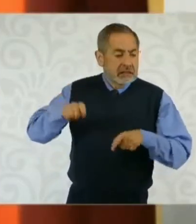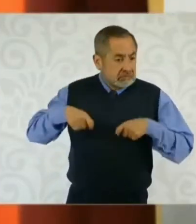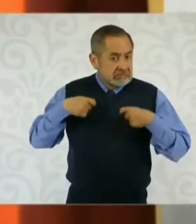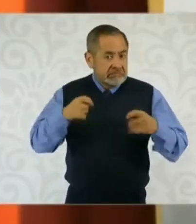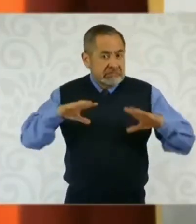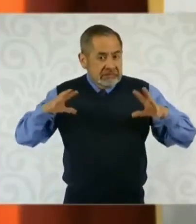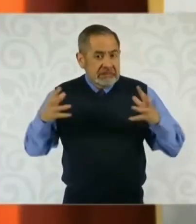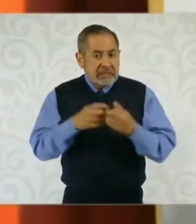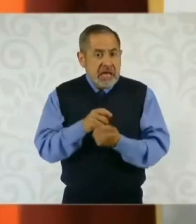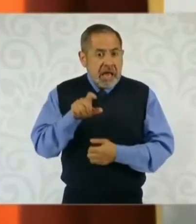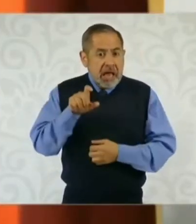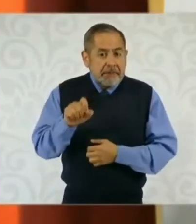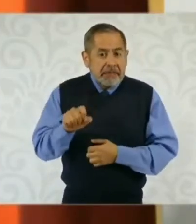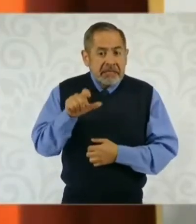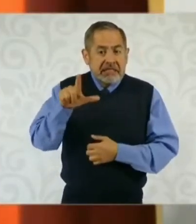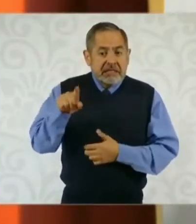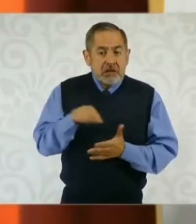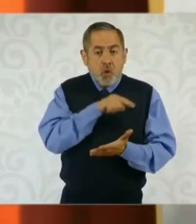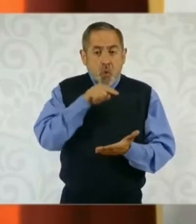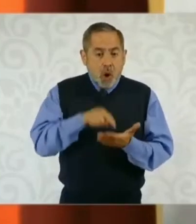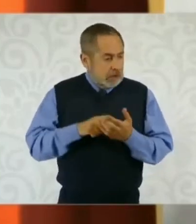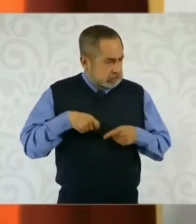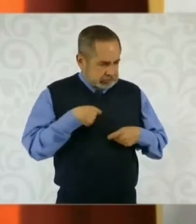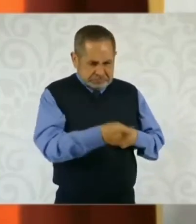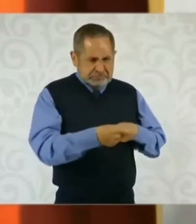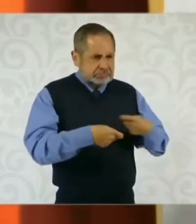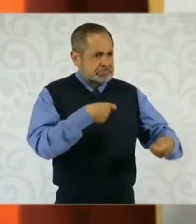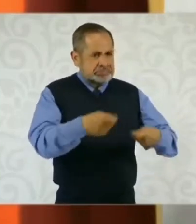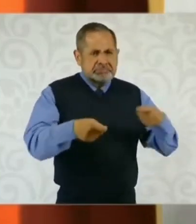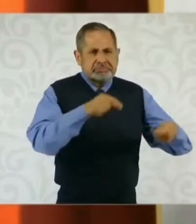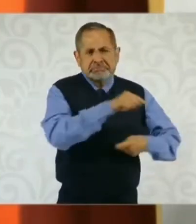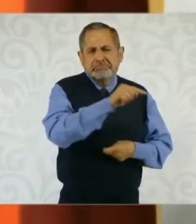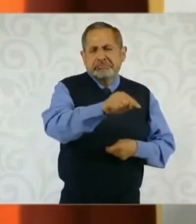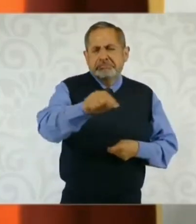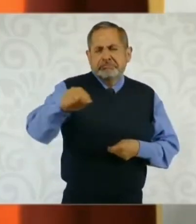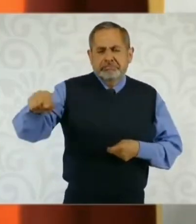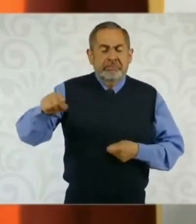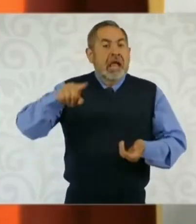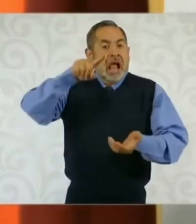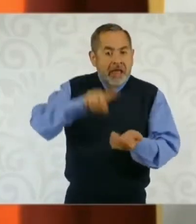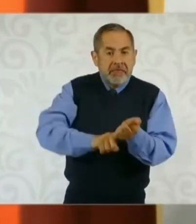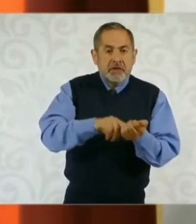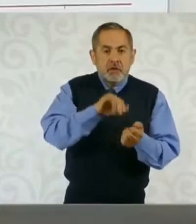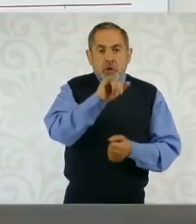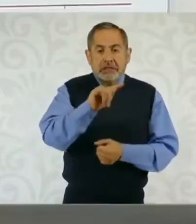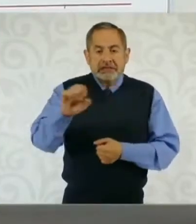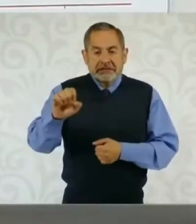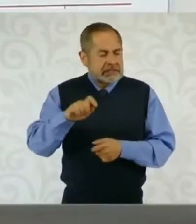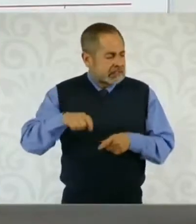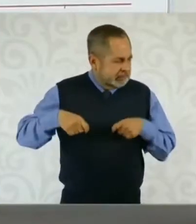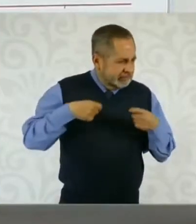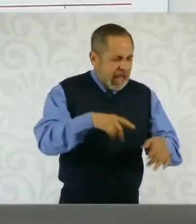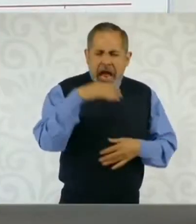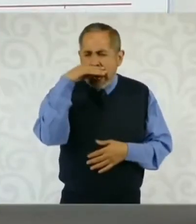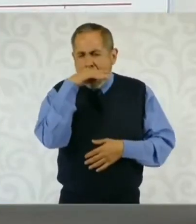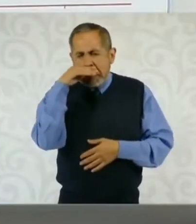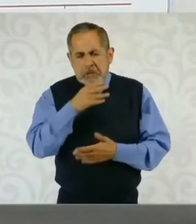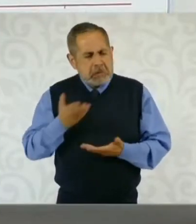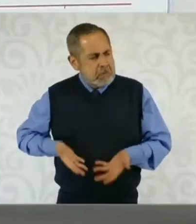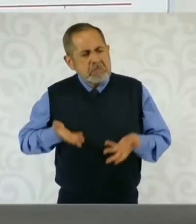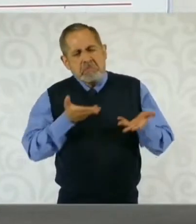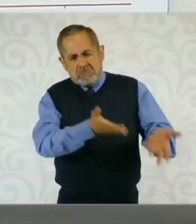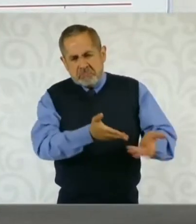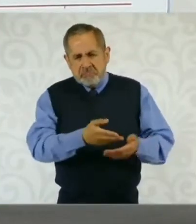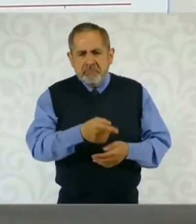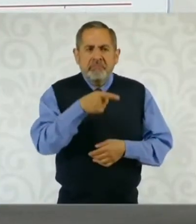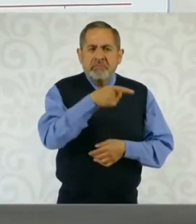otorgaron 27 espacios dentro de instalaciones del ISSSTE a título gratuito